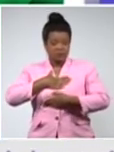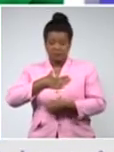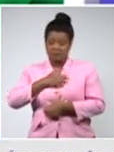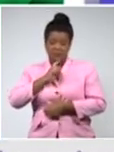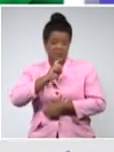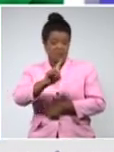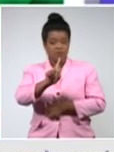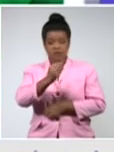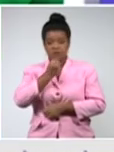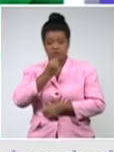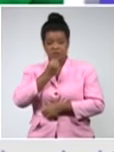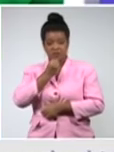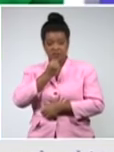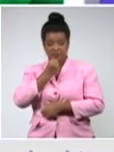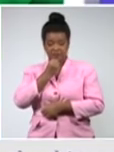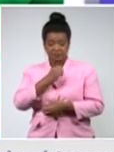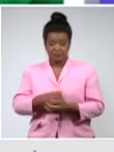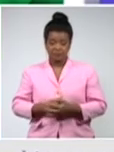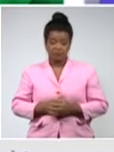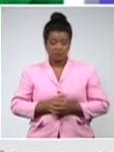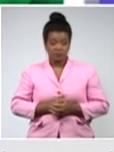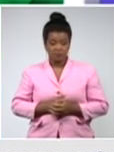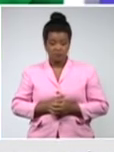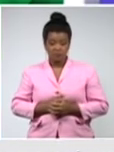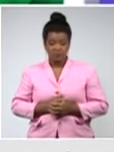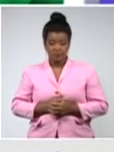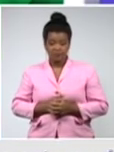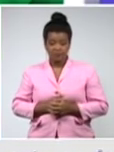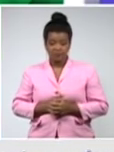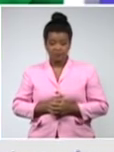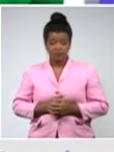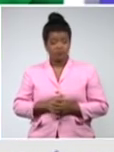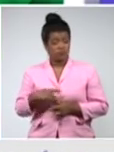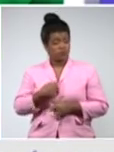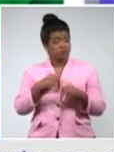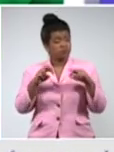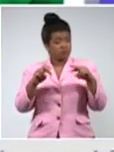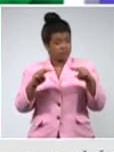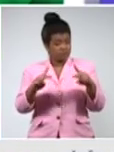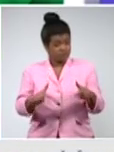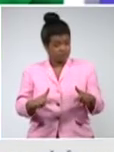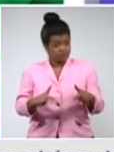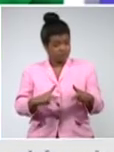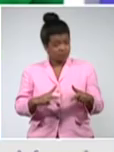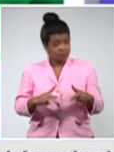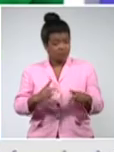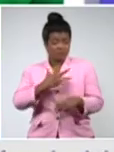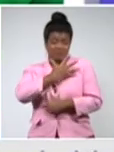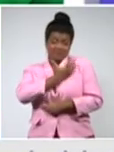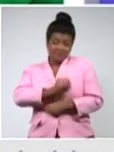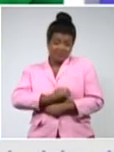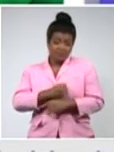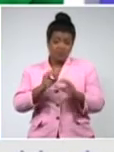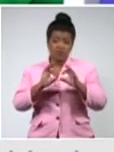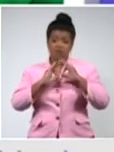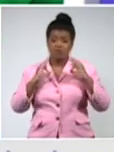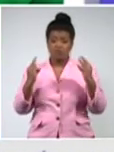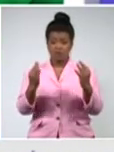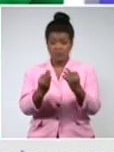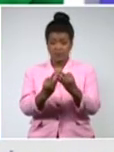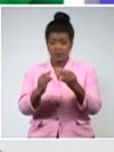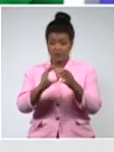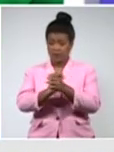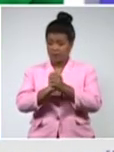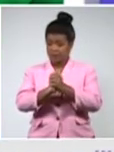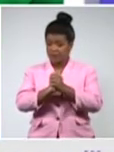a pesar de las maniobras que se aplicaron. Reiteramos nuevamente nuestras condolencias a familiares, amistades, y